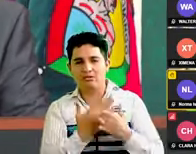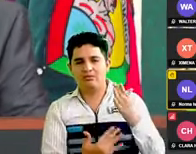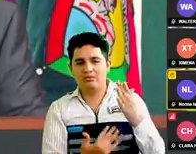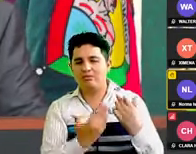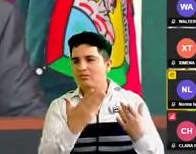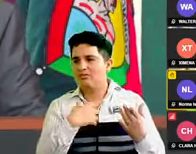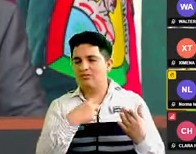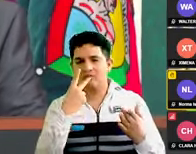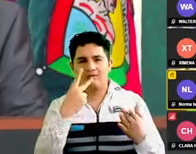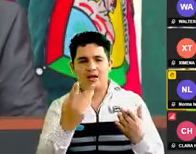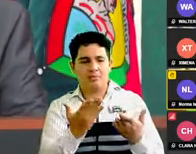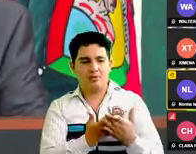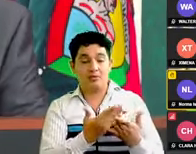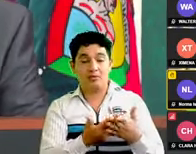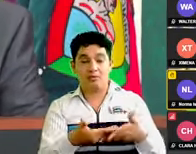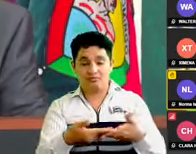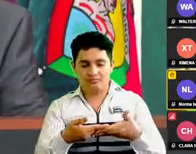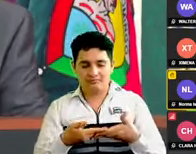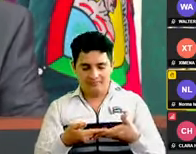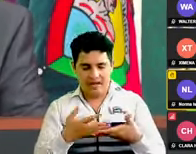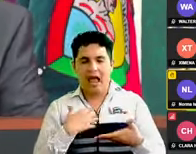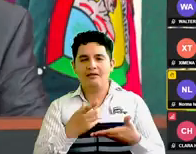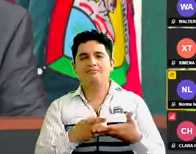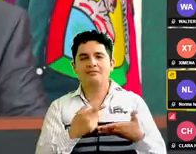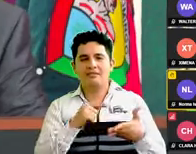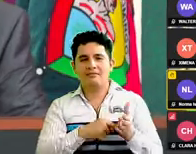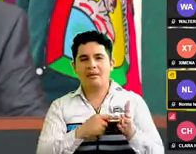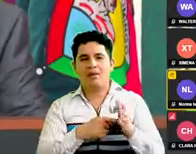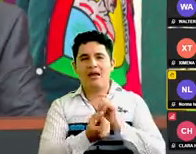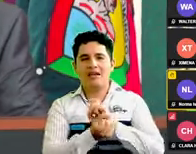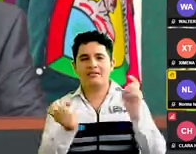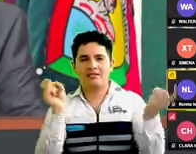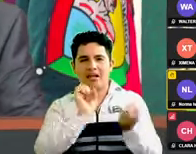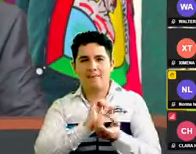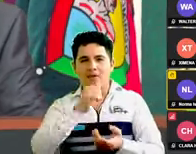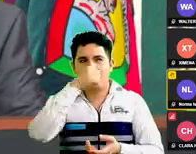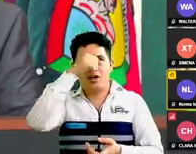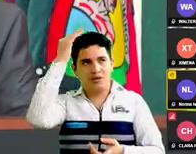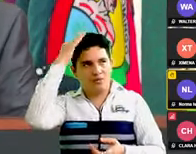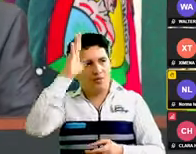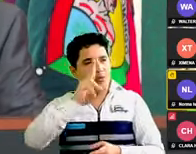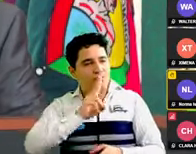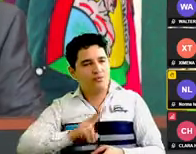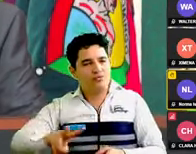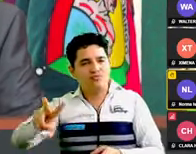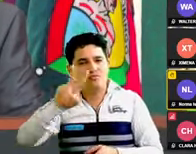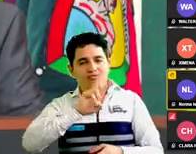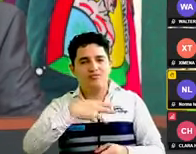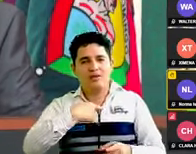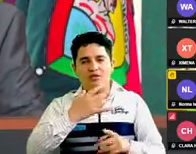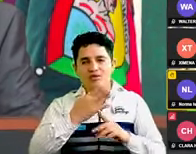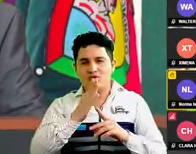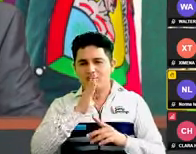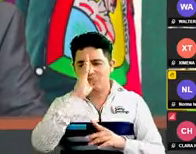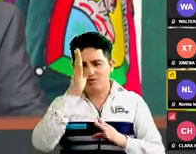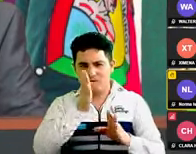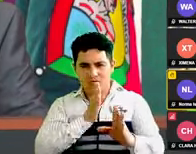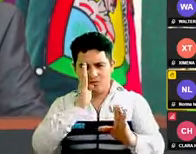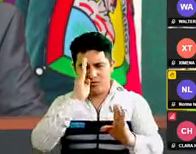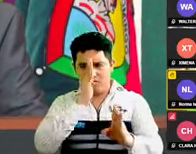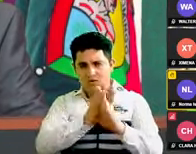pues, que nos entregaron. Esos son hechos, esa es la muestra. Y ahí vamos a seguir en esa línea, vamos a mantener